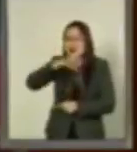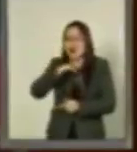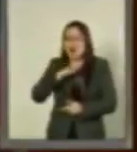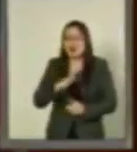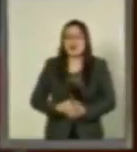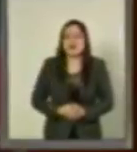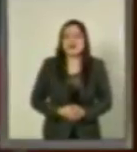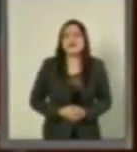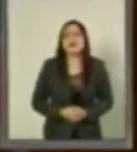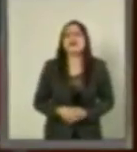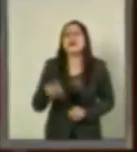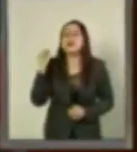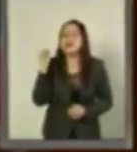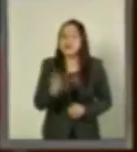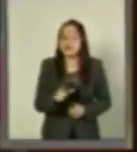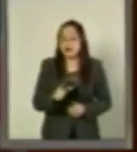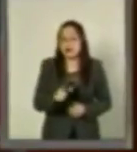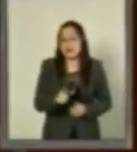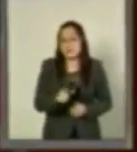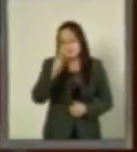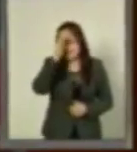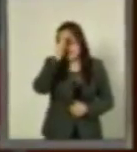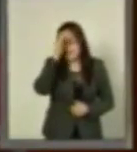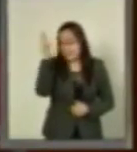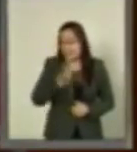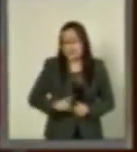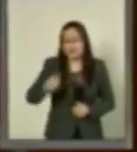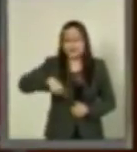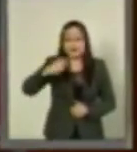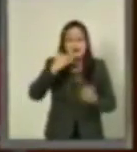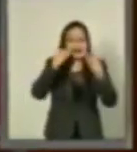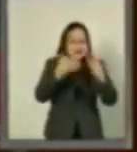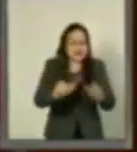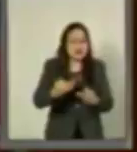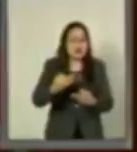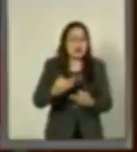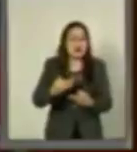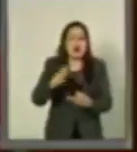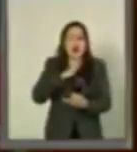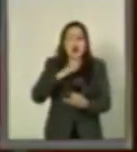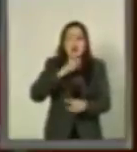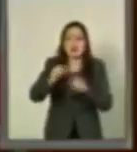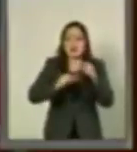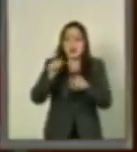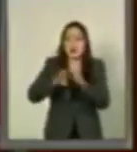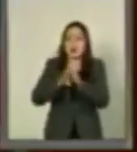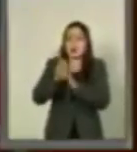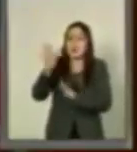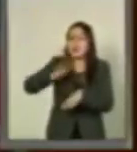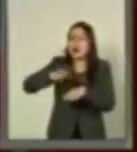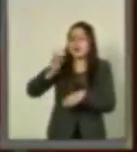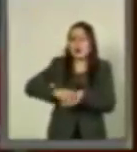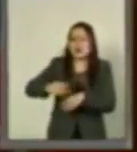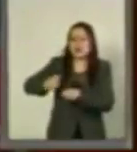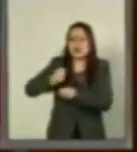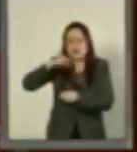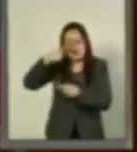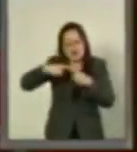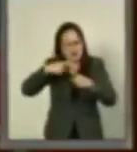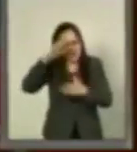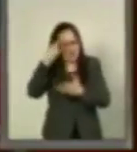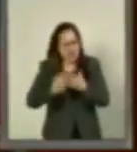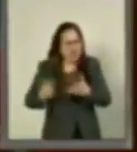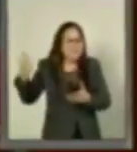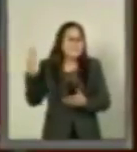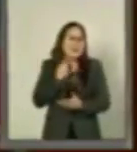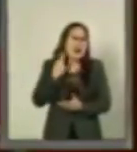por supuesto, lo más grave es que constatamos todos los días que hay un crecimiento de las violencias. No lo podemos